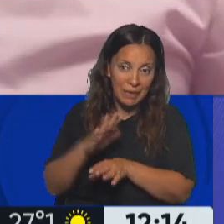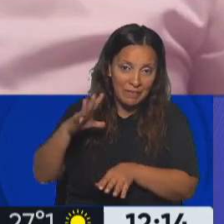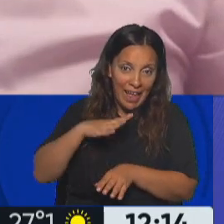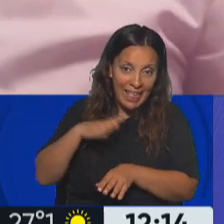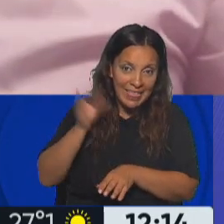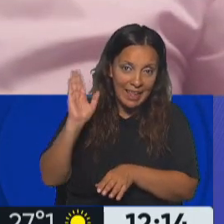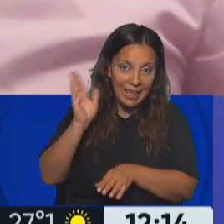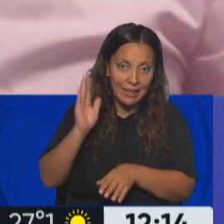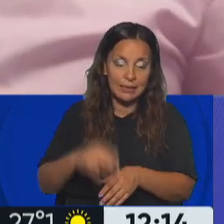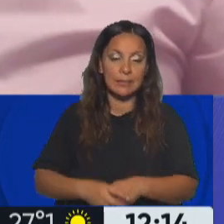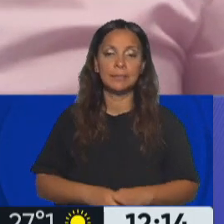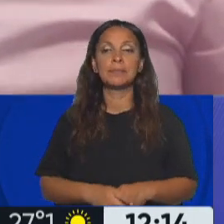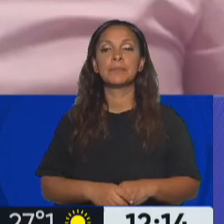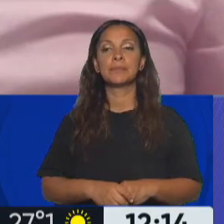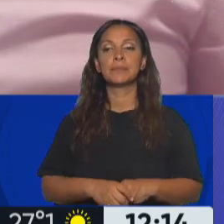esa meta, ¿no?